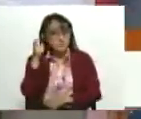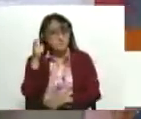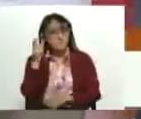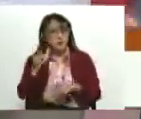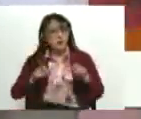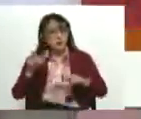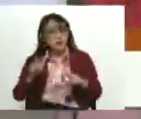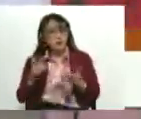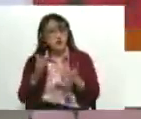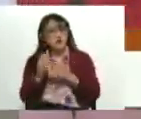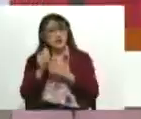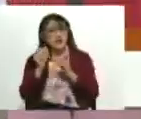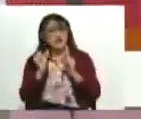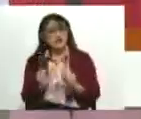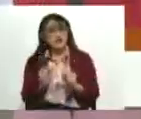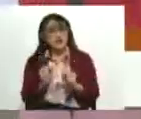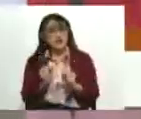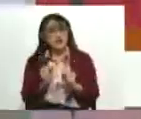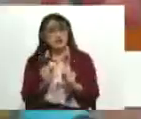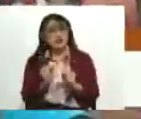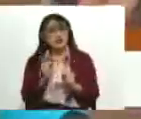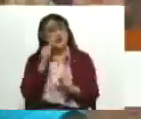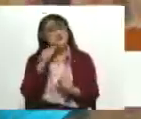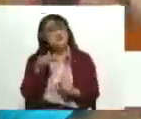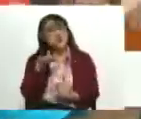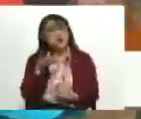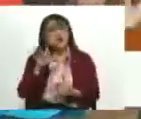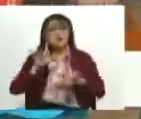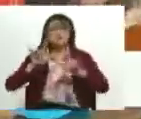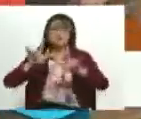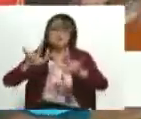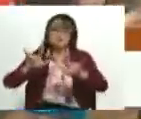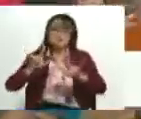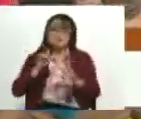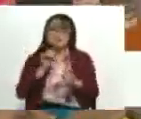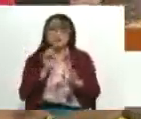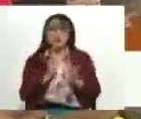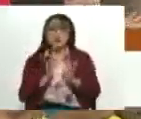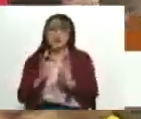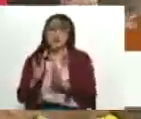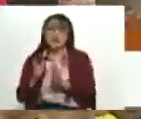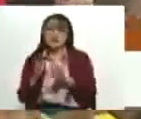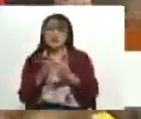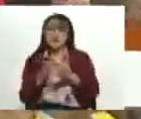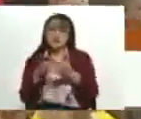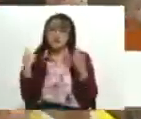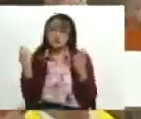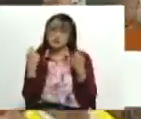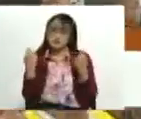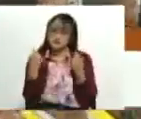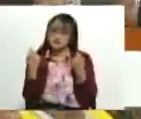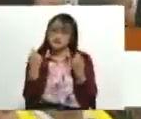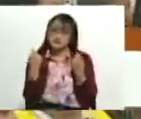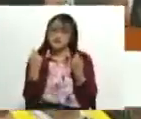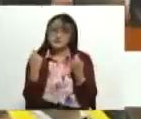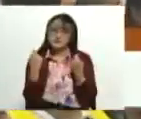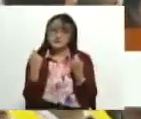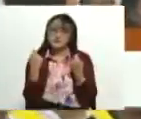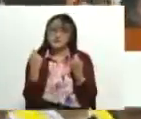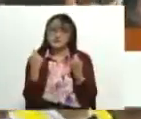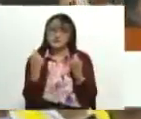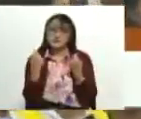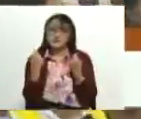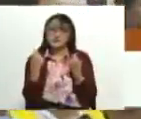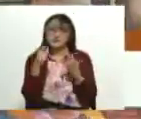un liderazgo fuerte. Su pueblo la ama. Una organización popular desde las